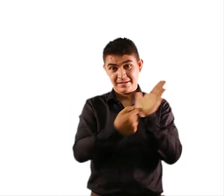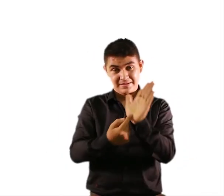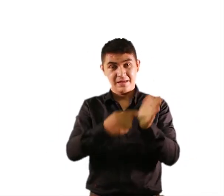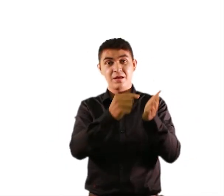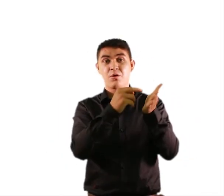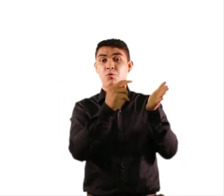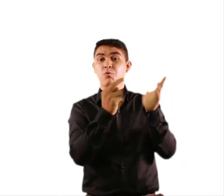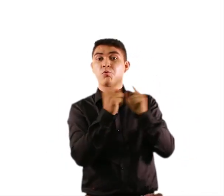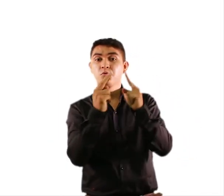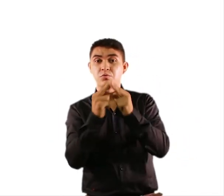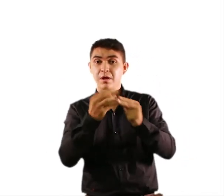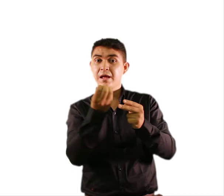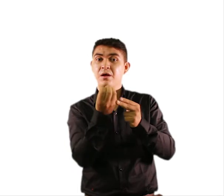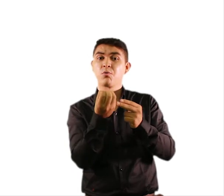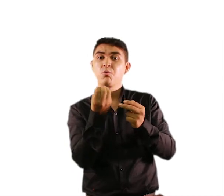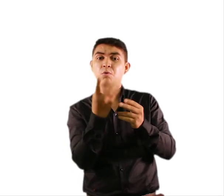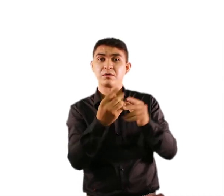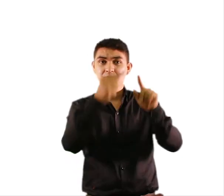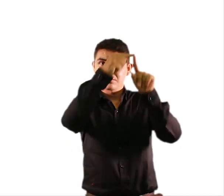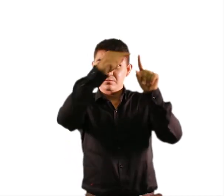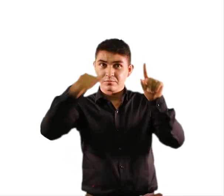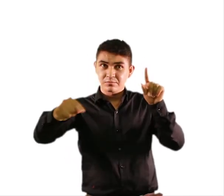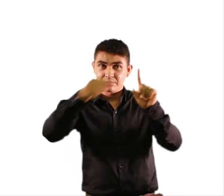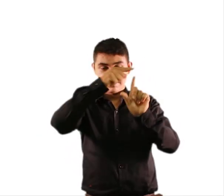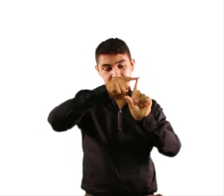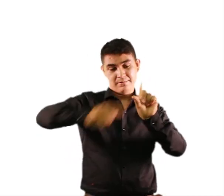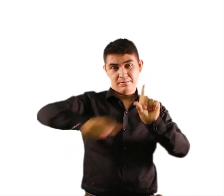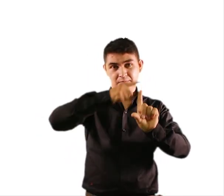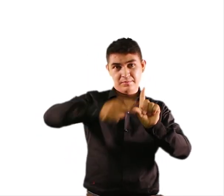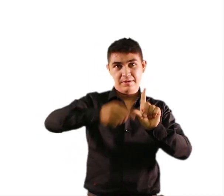hipotenusa y de uno de los catetos.